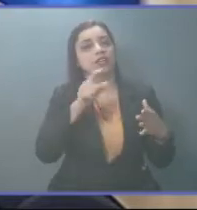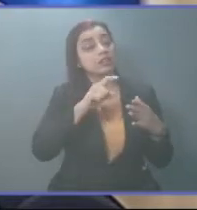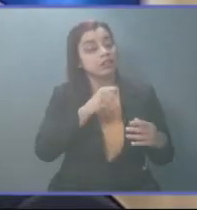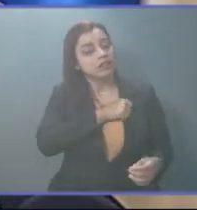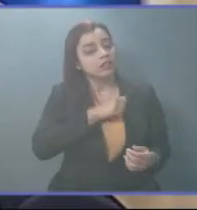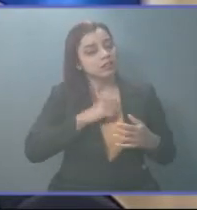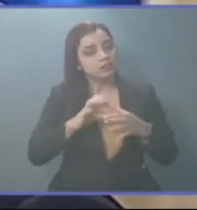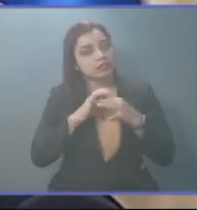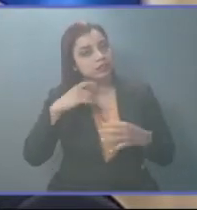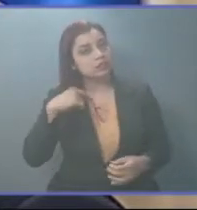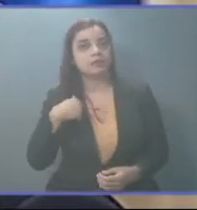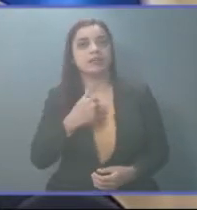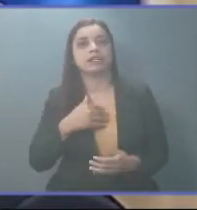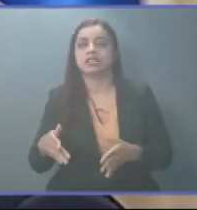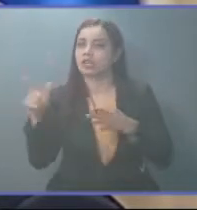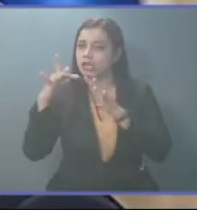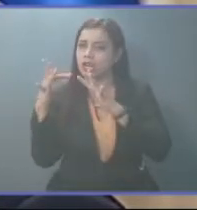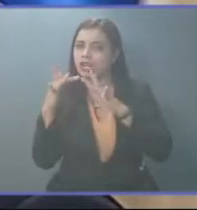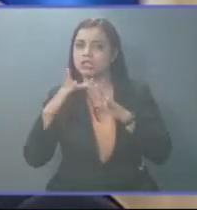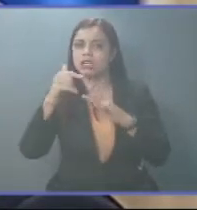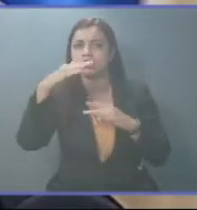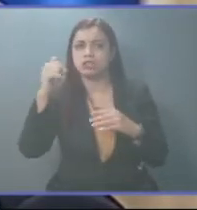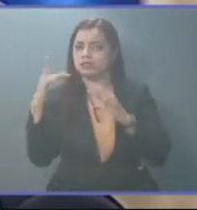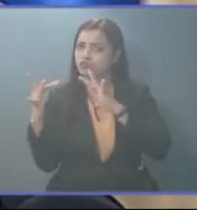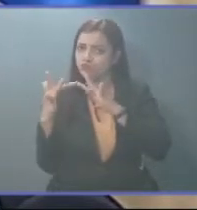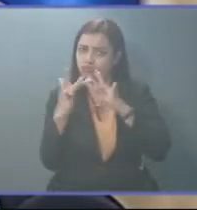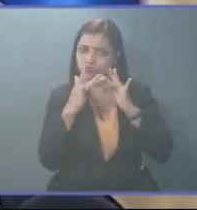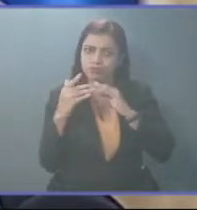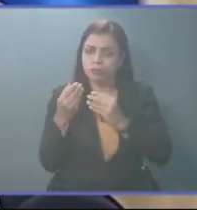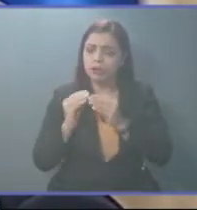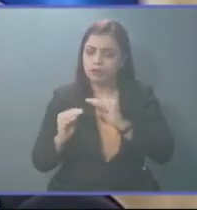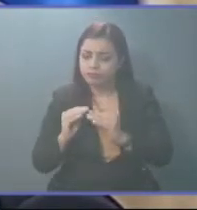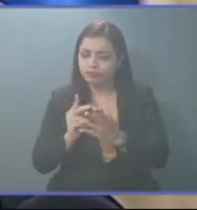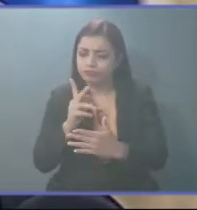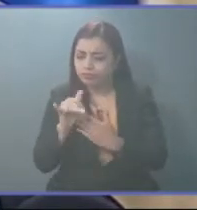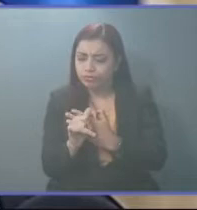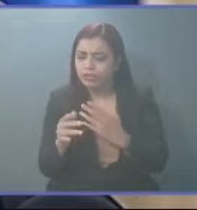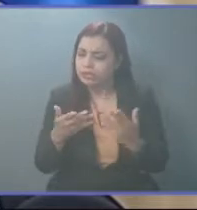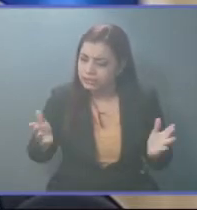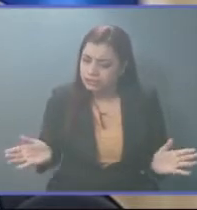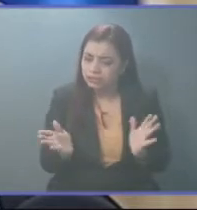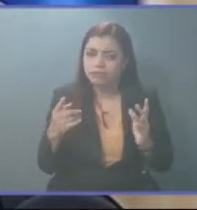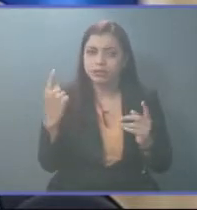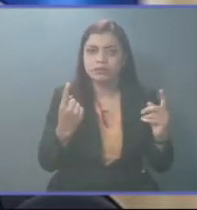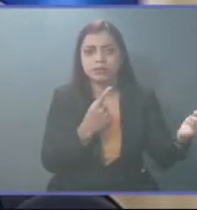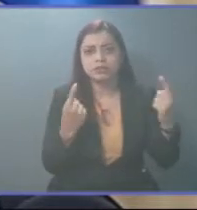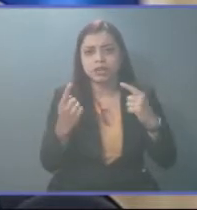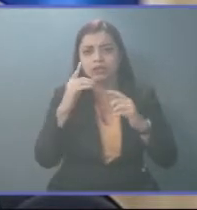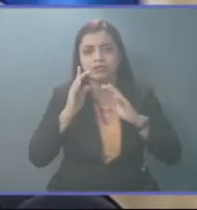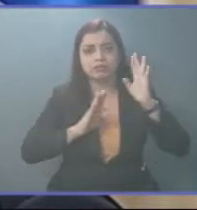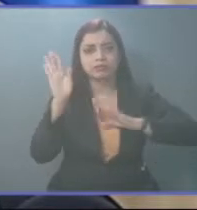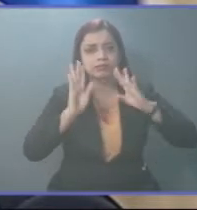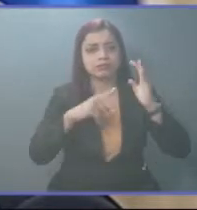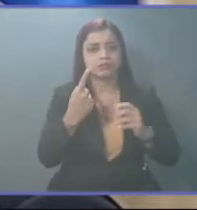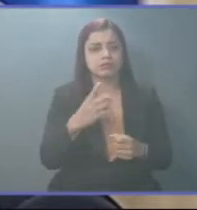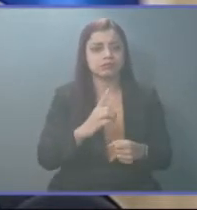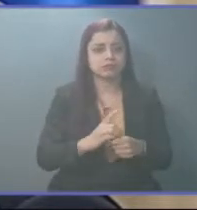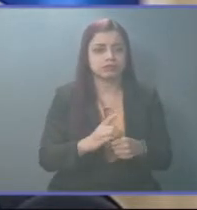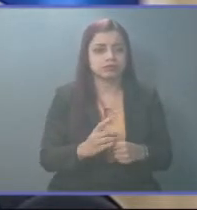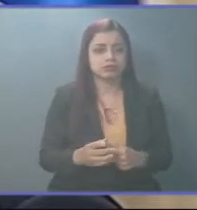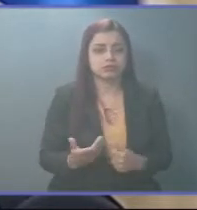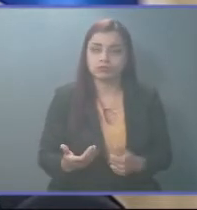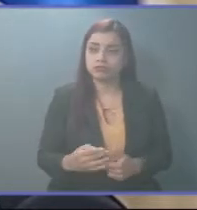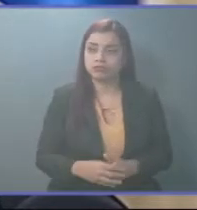coordinará con el Ministerio de Relaciones Exteriores y otras entidades que formulen proyectos la creación de espacios de consulta y participación de las personas con